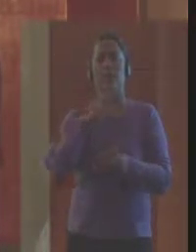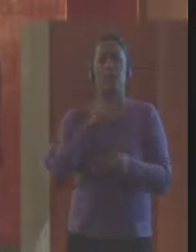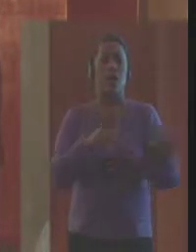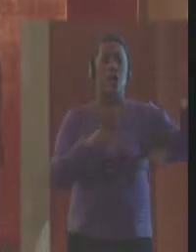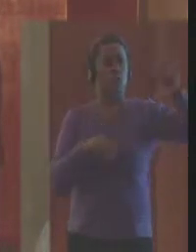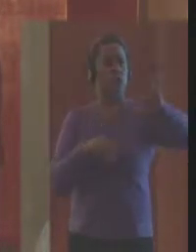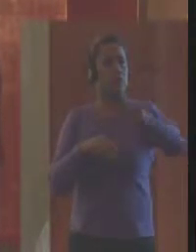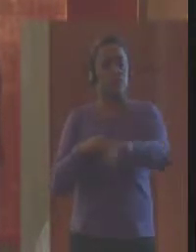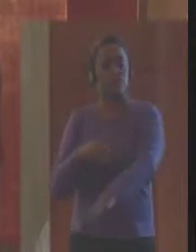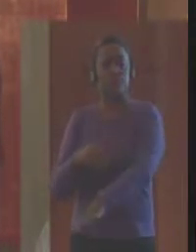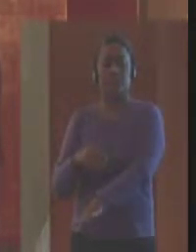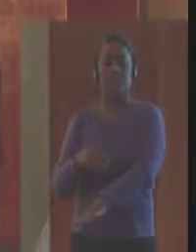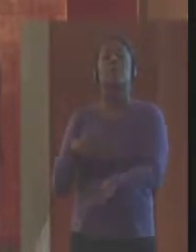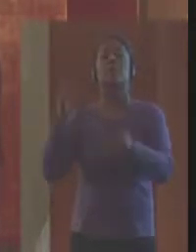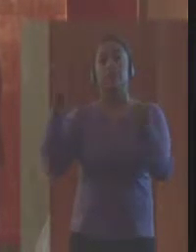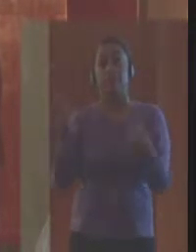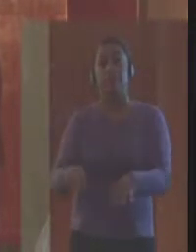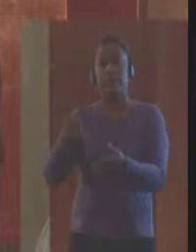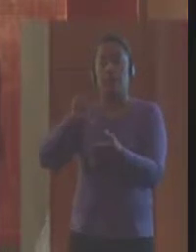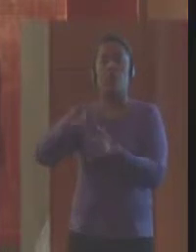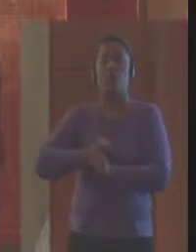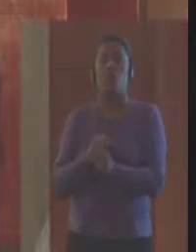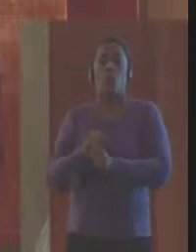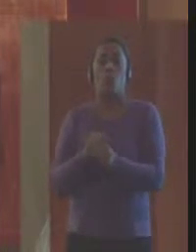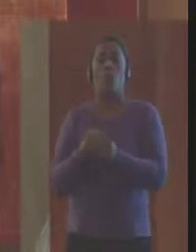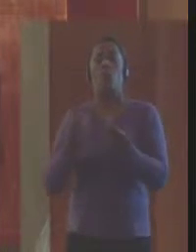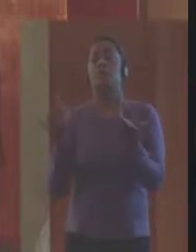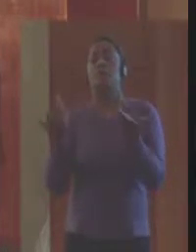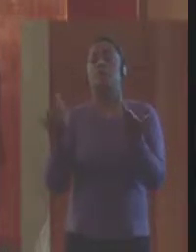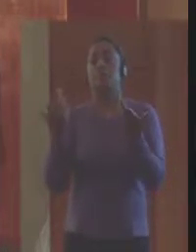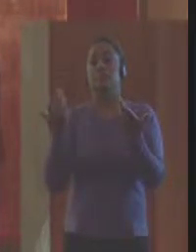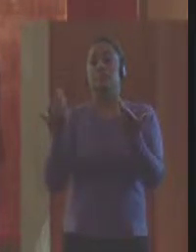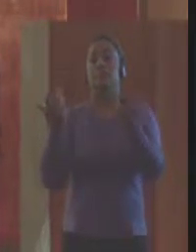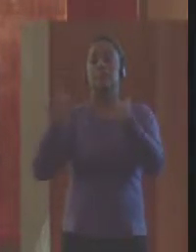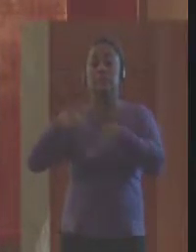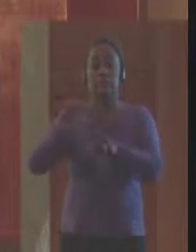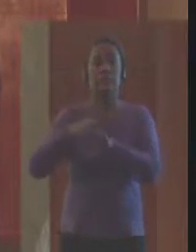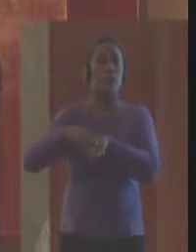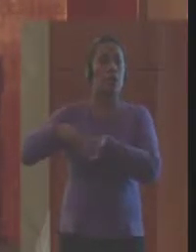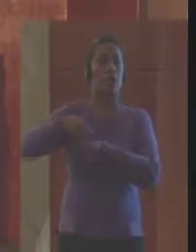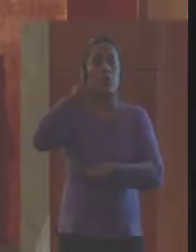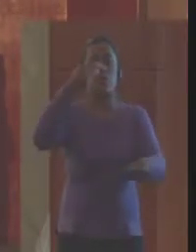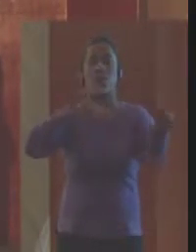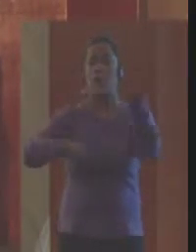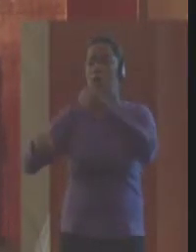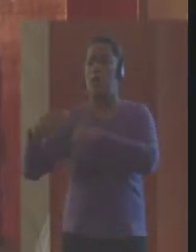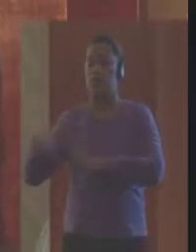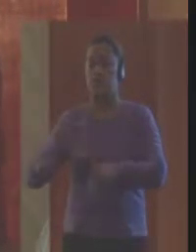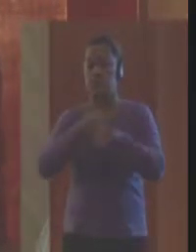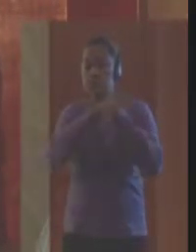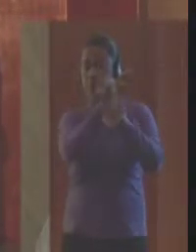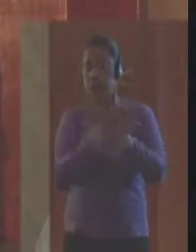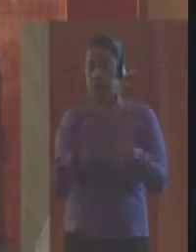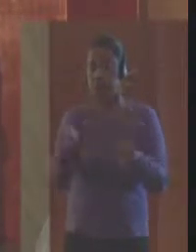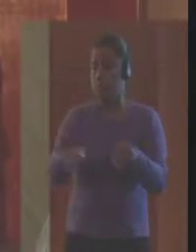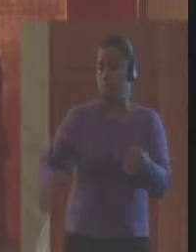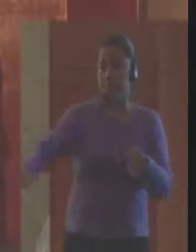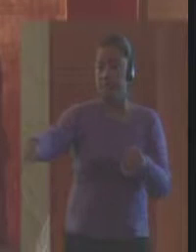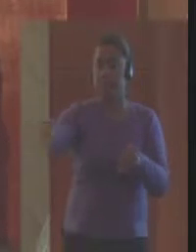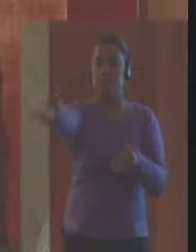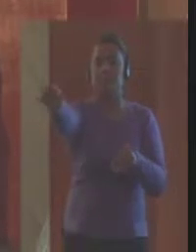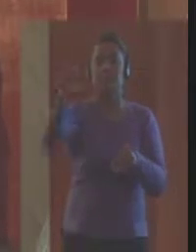cuenca. Incluso Bogotá hoy realiza una trasvase de cuencas hidrográficas,